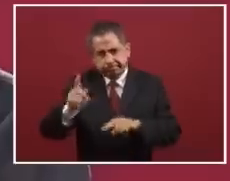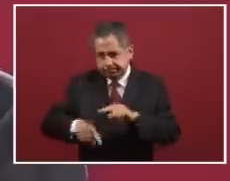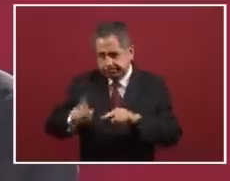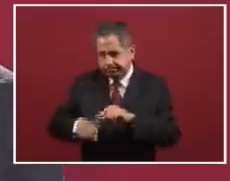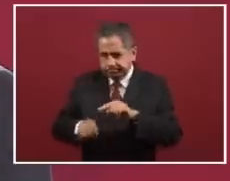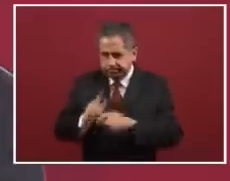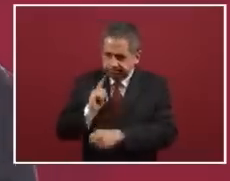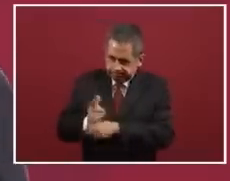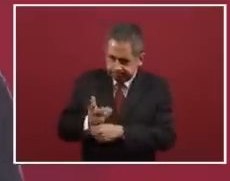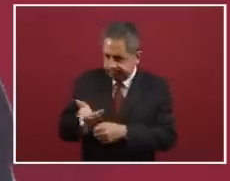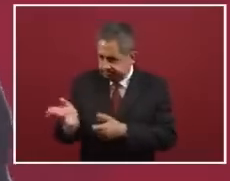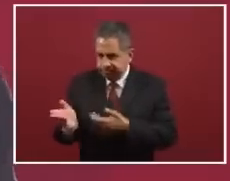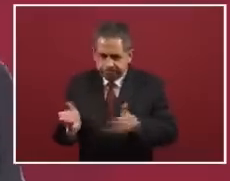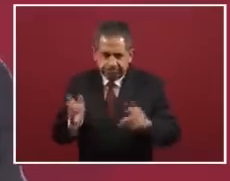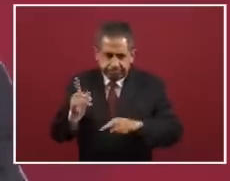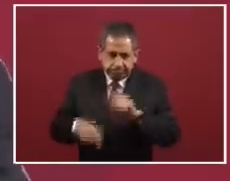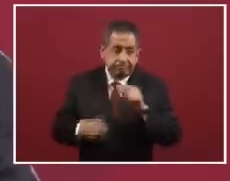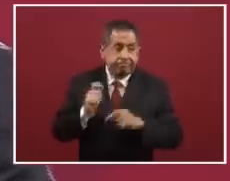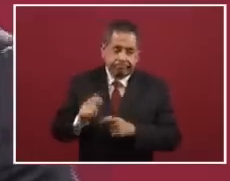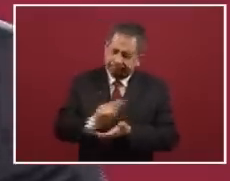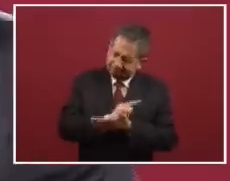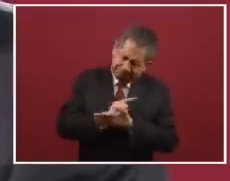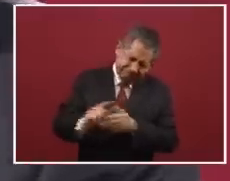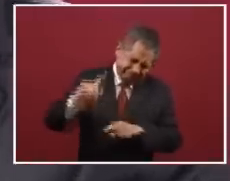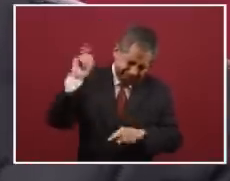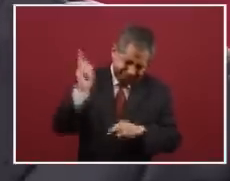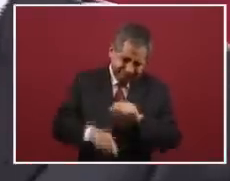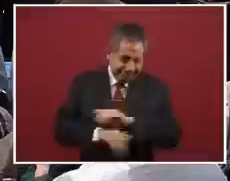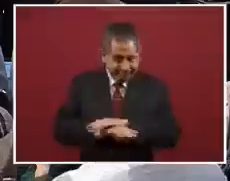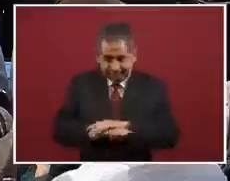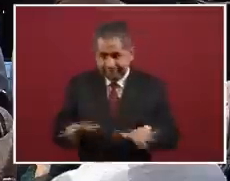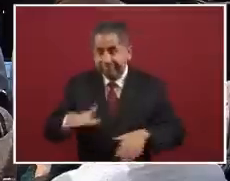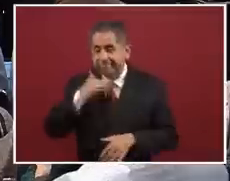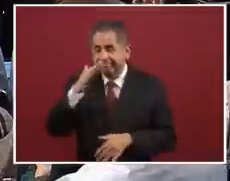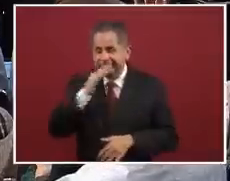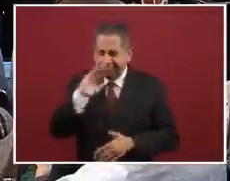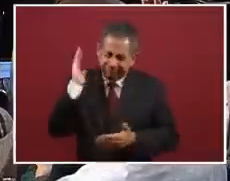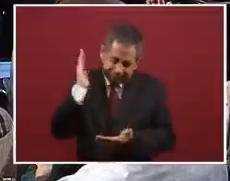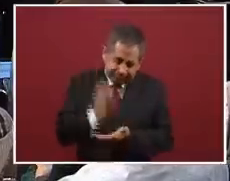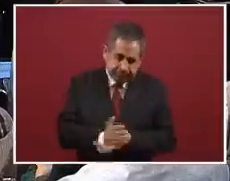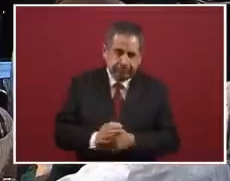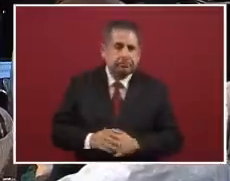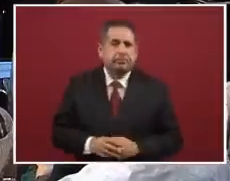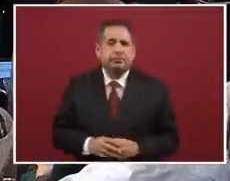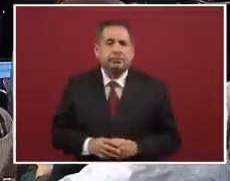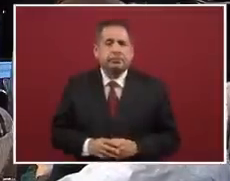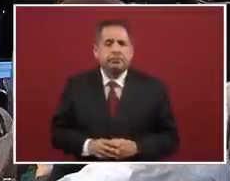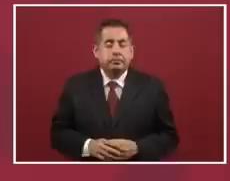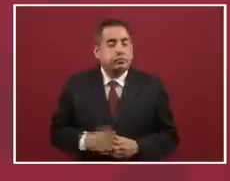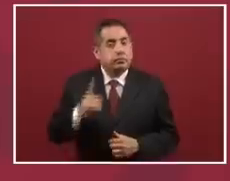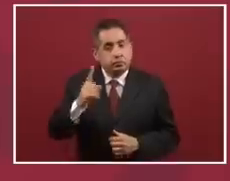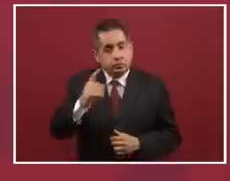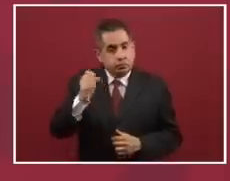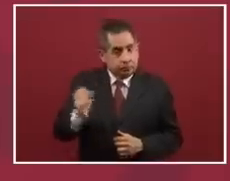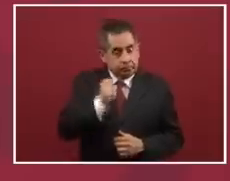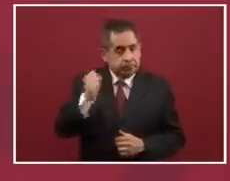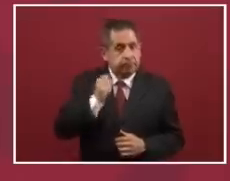sí, incluye limpiar de corrupción. Afortunadamente,